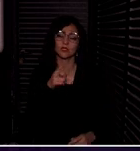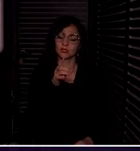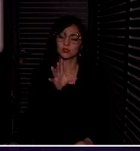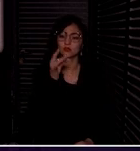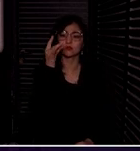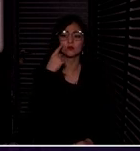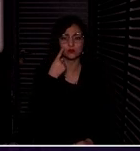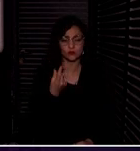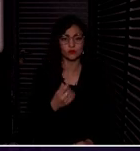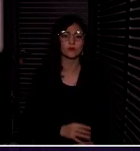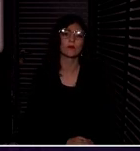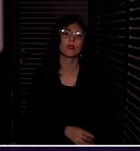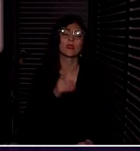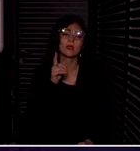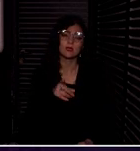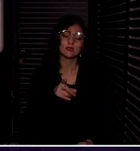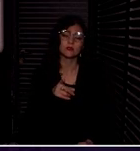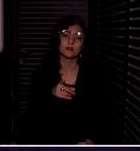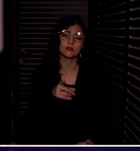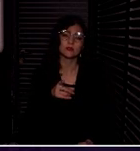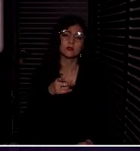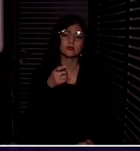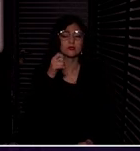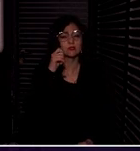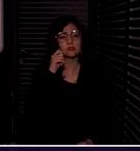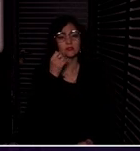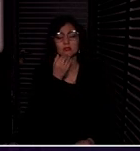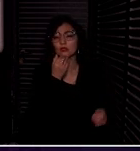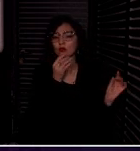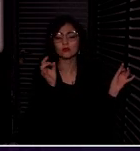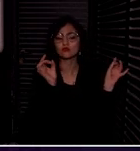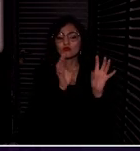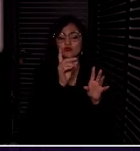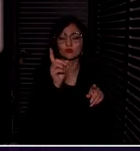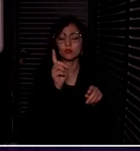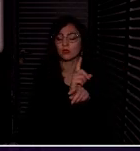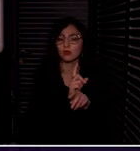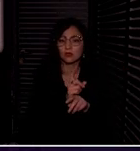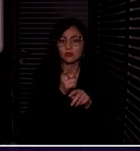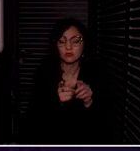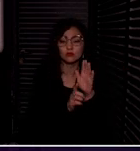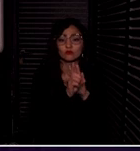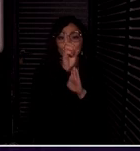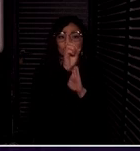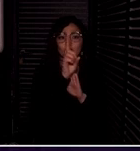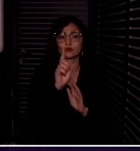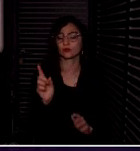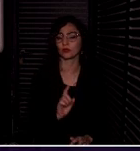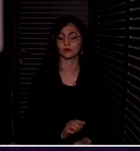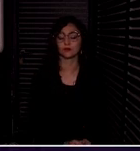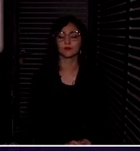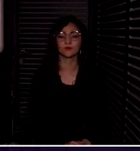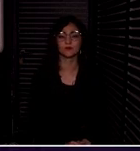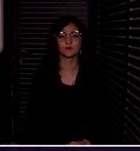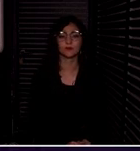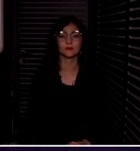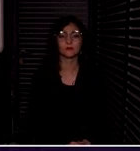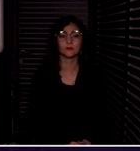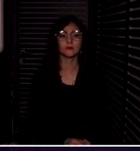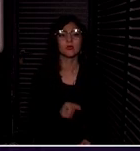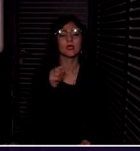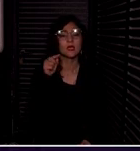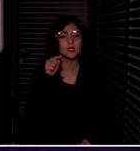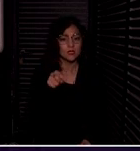plantear que la hipersegmentación per se no es un elemento positivo para el desarrollo. Y hace o